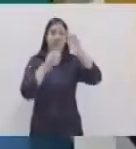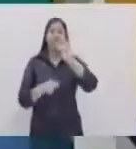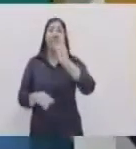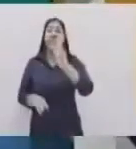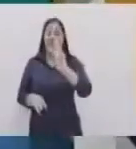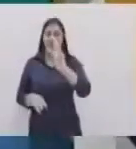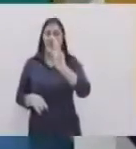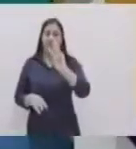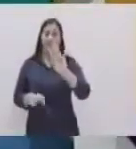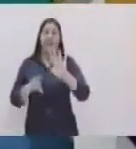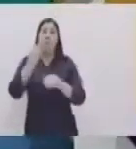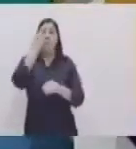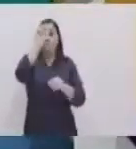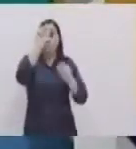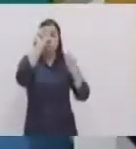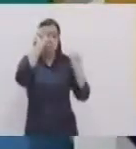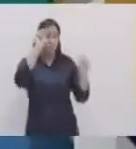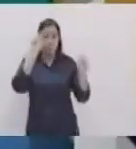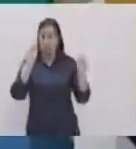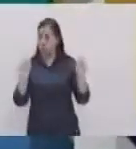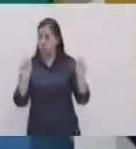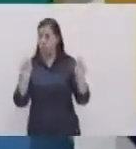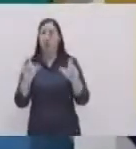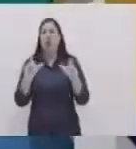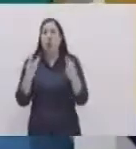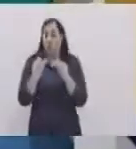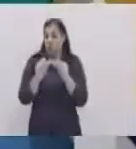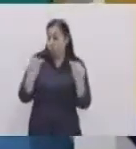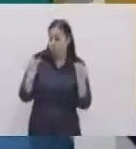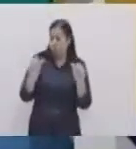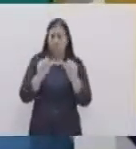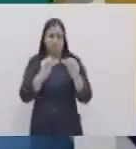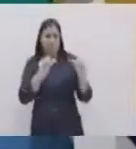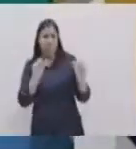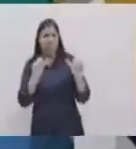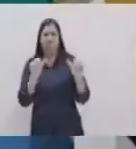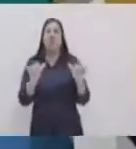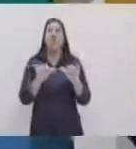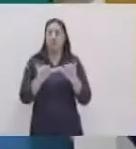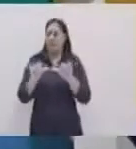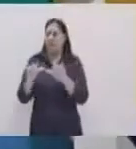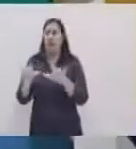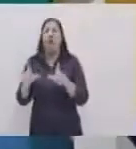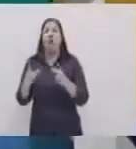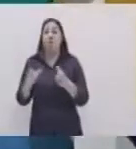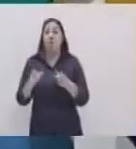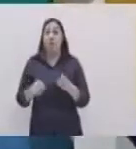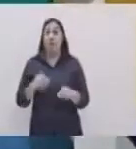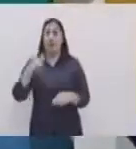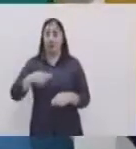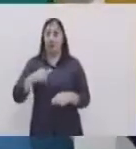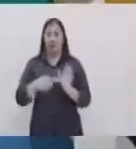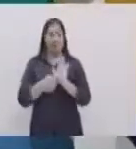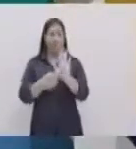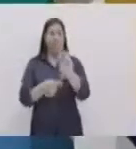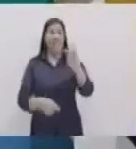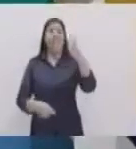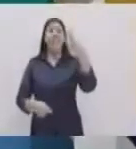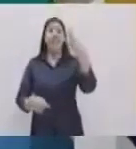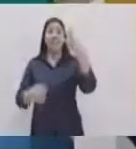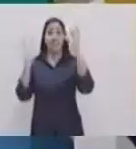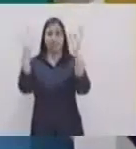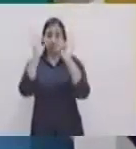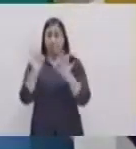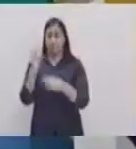lo tanto, vamos a aprender a clasificar cómo pueden estar esos lados ordenados. Vamos a hablar entonces de tres tipos de triángulos. Tenemos